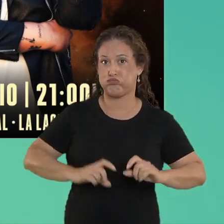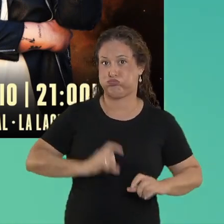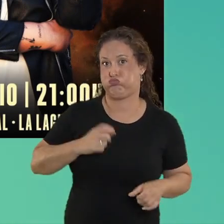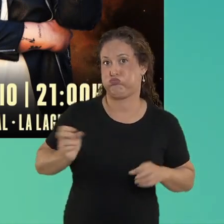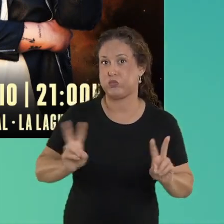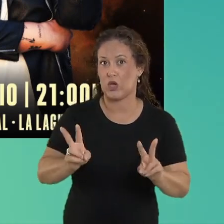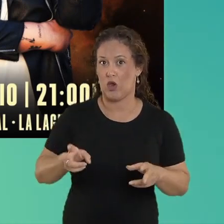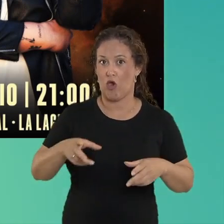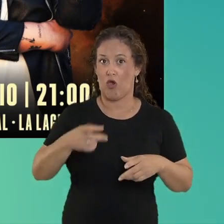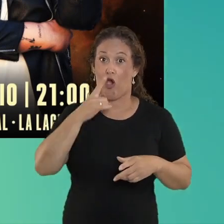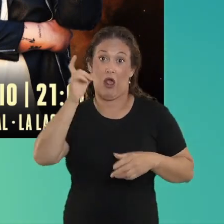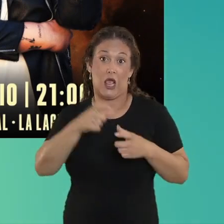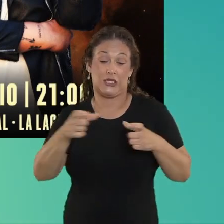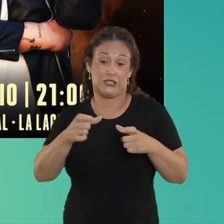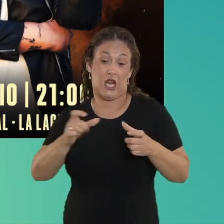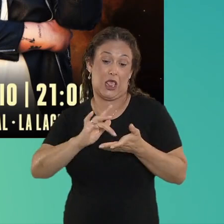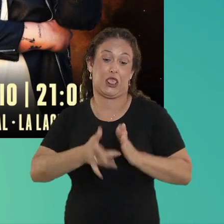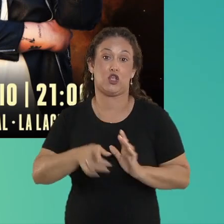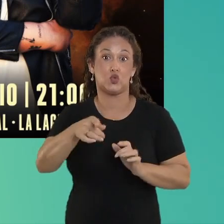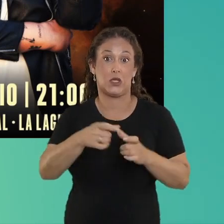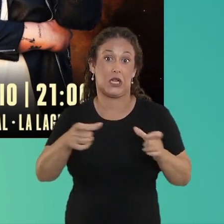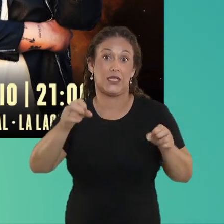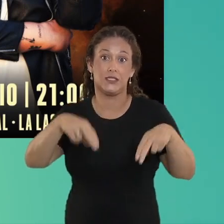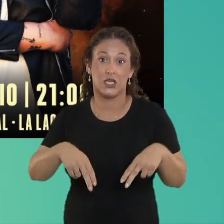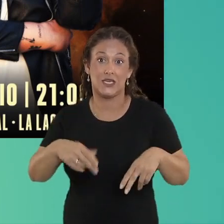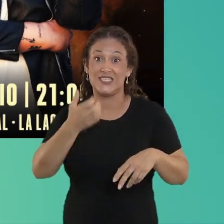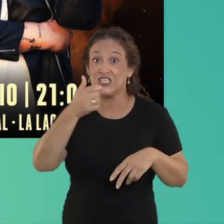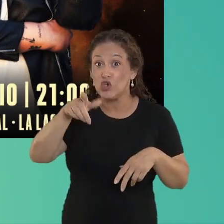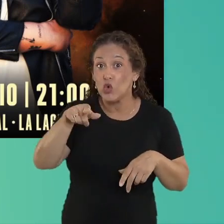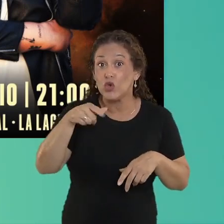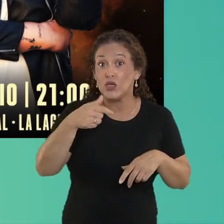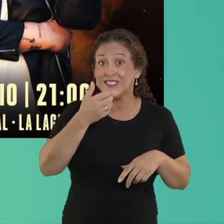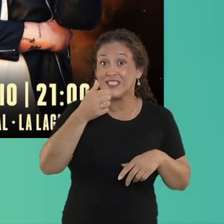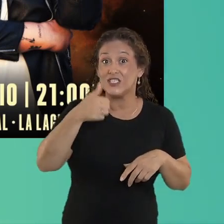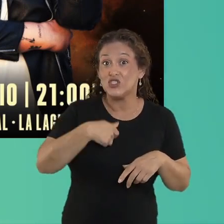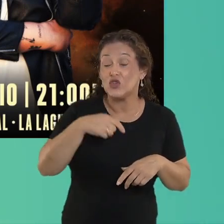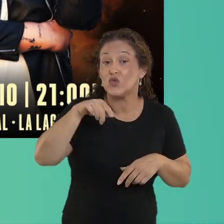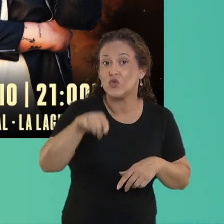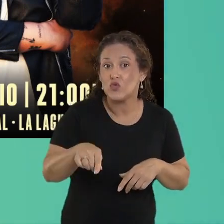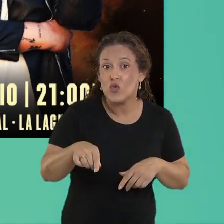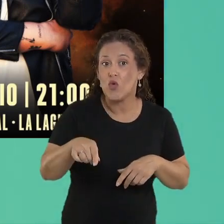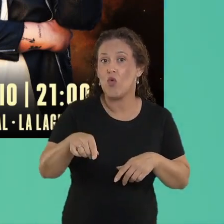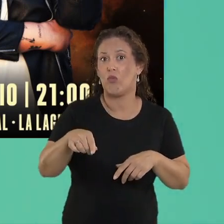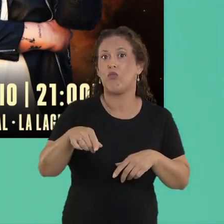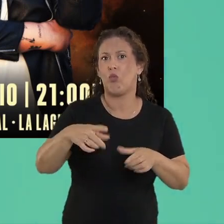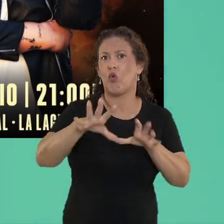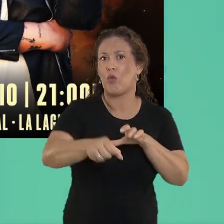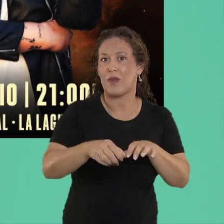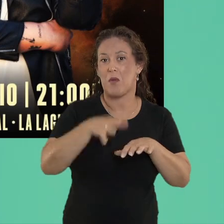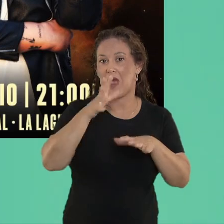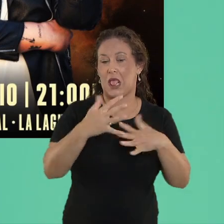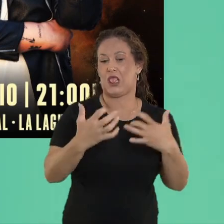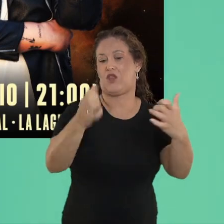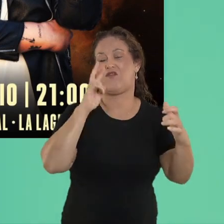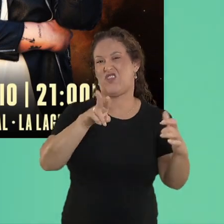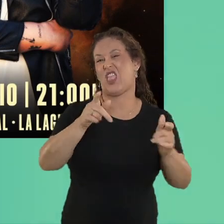si las entradas se acaban, ojalá, también te lo digo, y tú te vas a quedar sin ellas, pero mira, yo que tú, sobre todo para ir viendo el patio de butaca lleno, que son una la